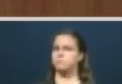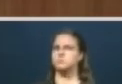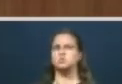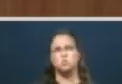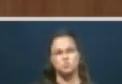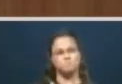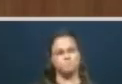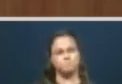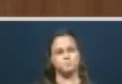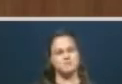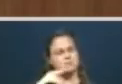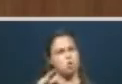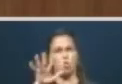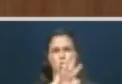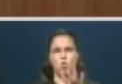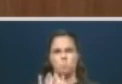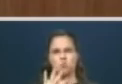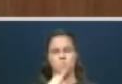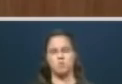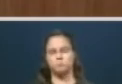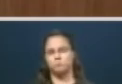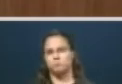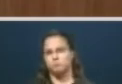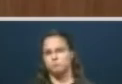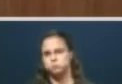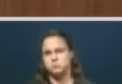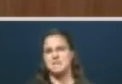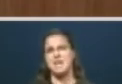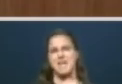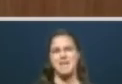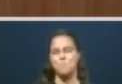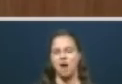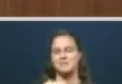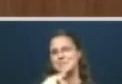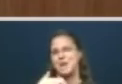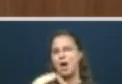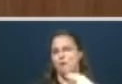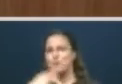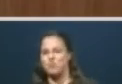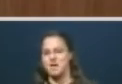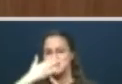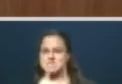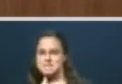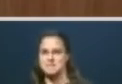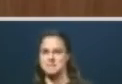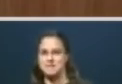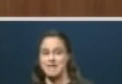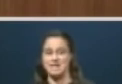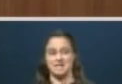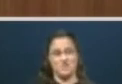complejidad pero también la pasión de este tiempo de frontera entre la dificultad y la